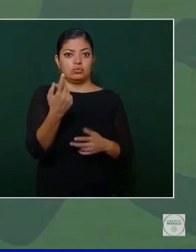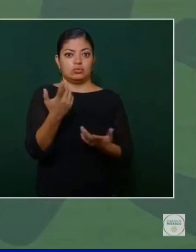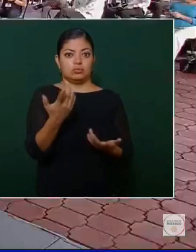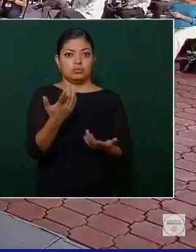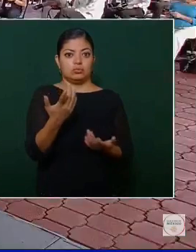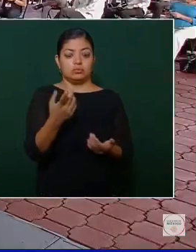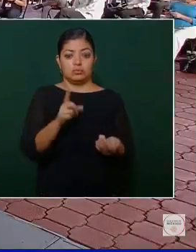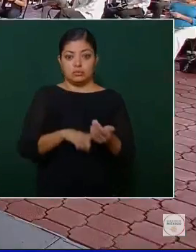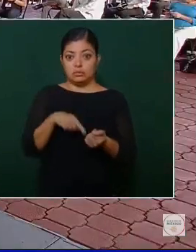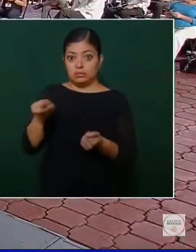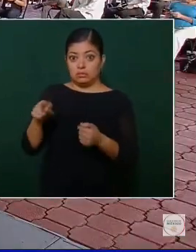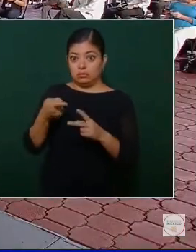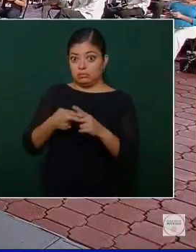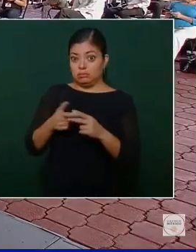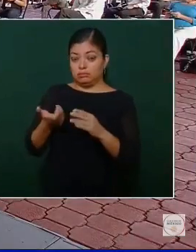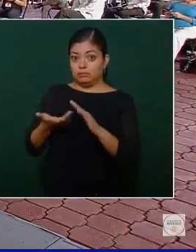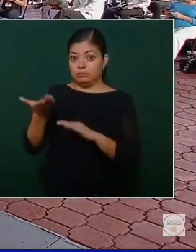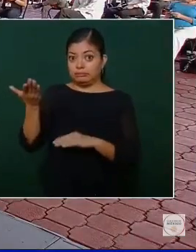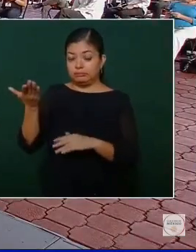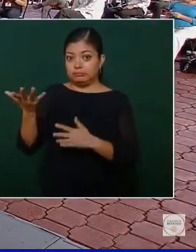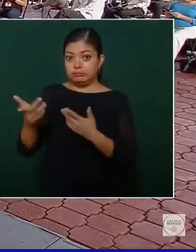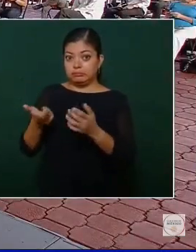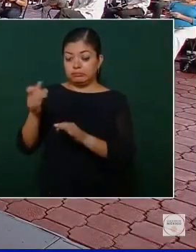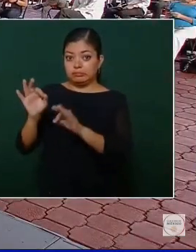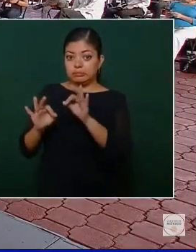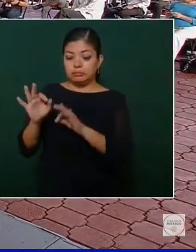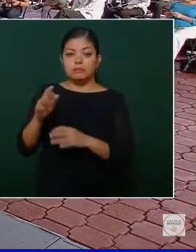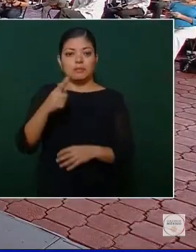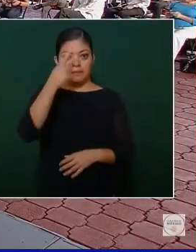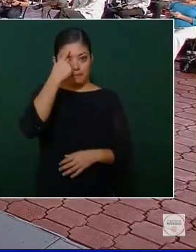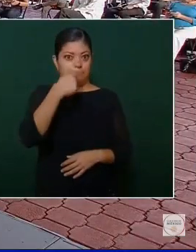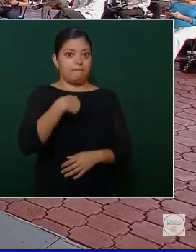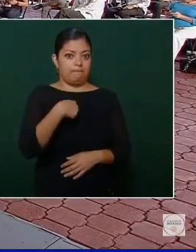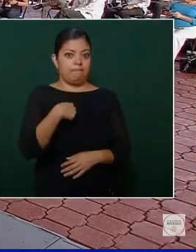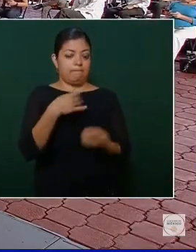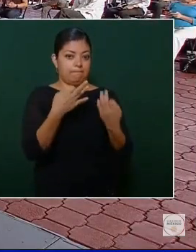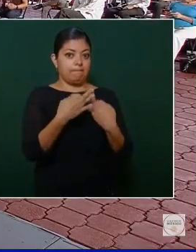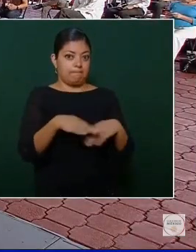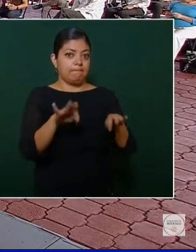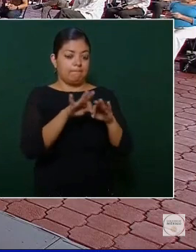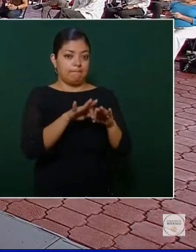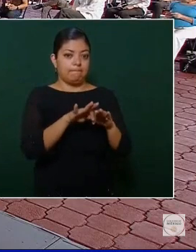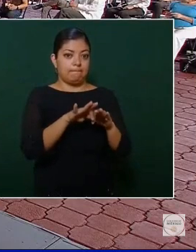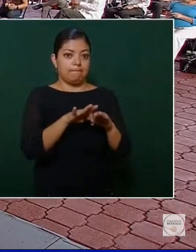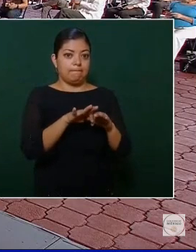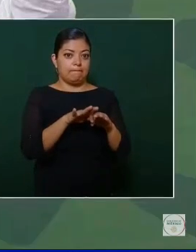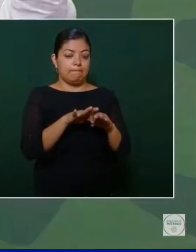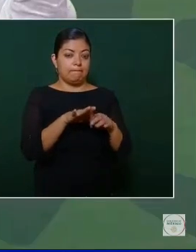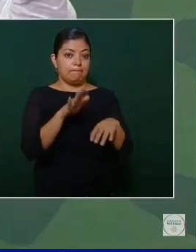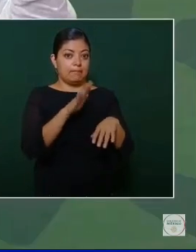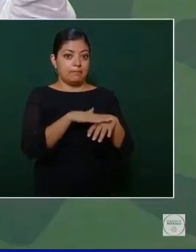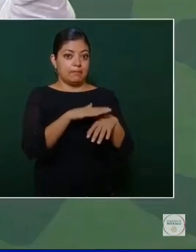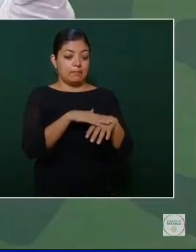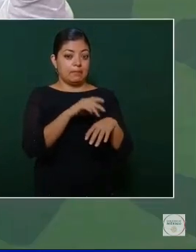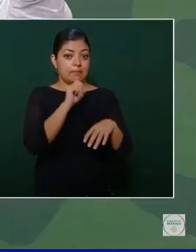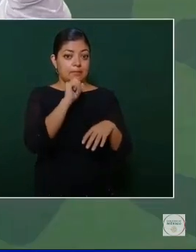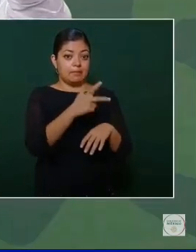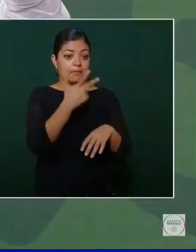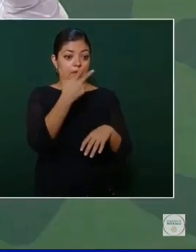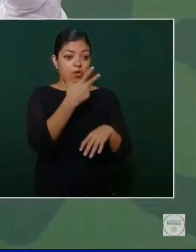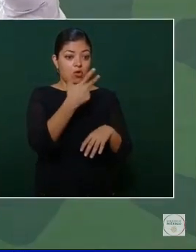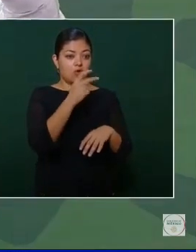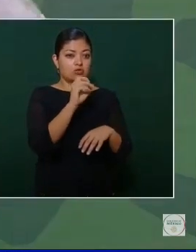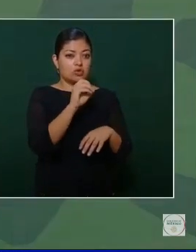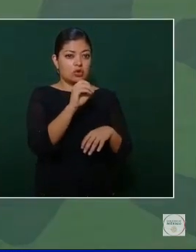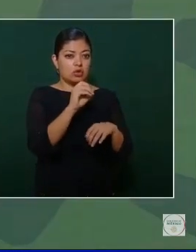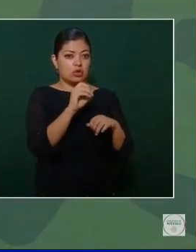¿Ante esta cifra, presidente? Pero aquí es importante destacar que de ese componente de